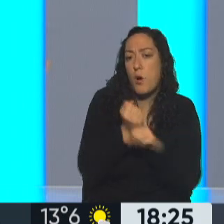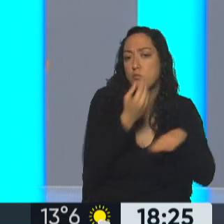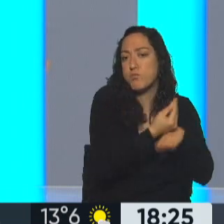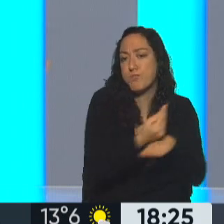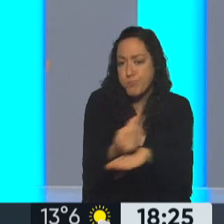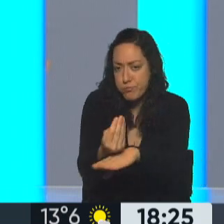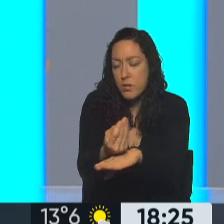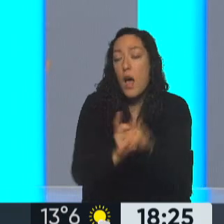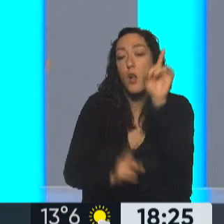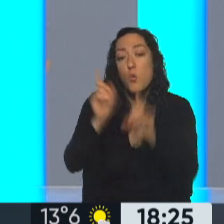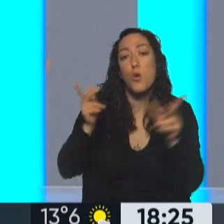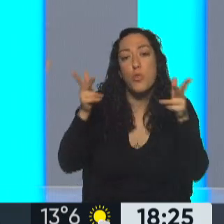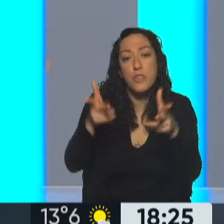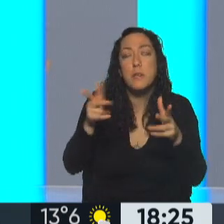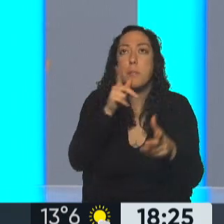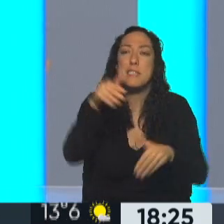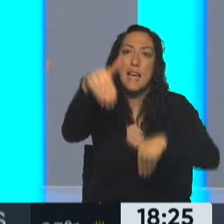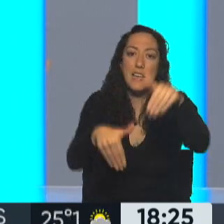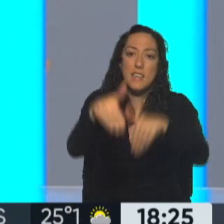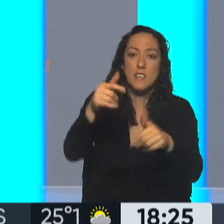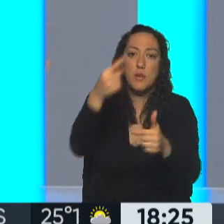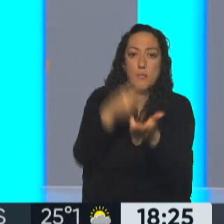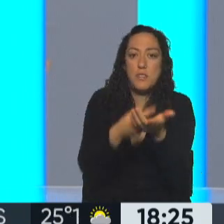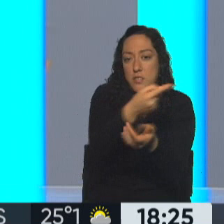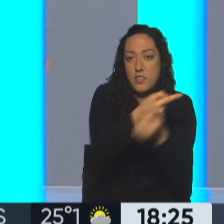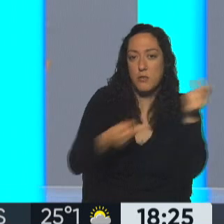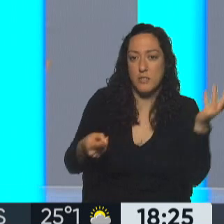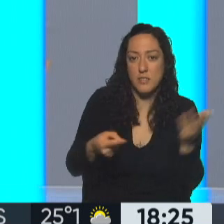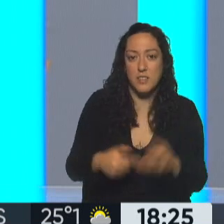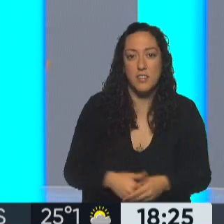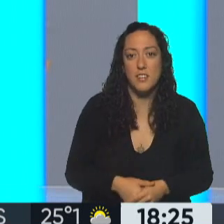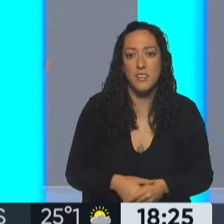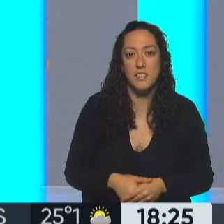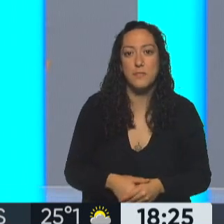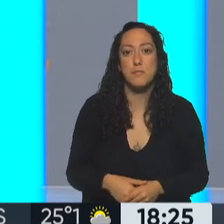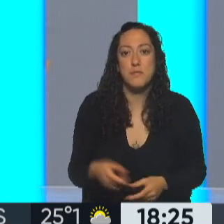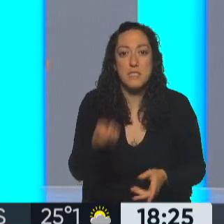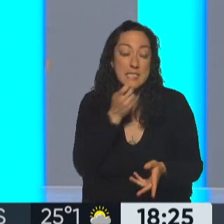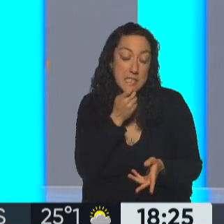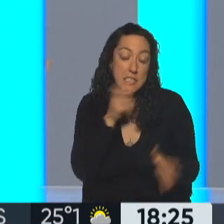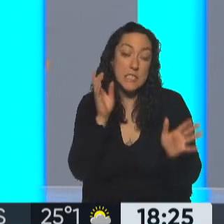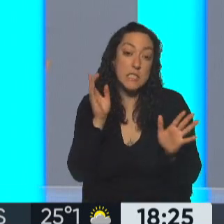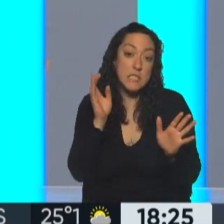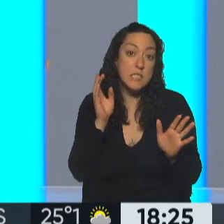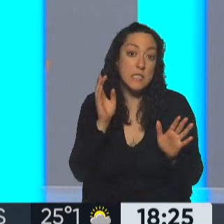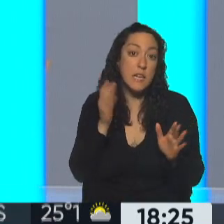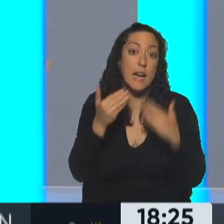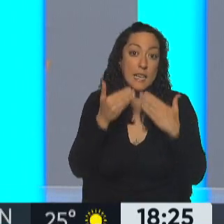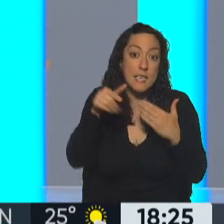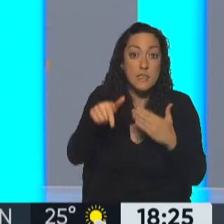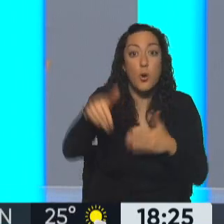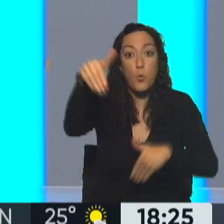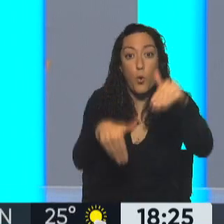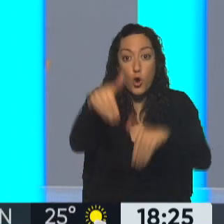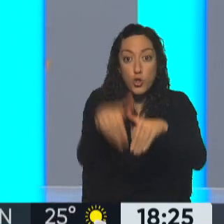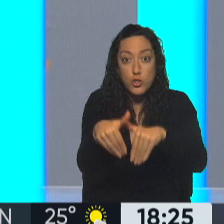veces que parecen medidas electoralistas, entonces yo quiero marcar esta diferencia. Si fuera así, que evidentemente con esto se capta votos, uno se